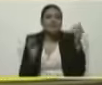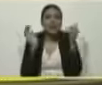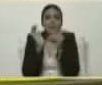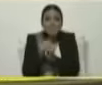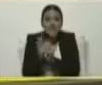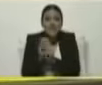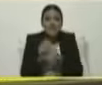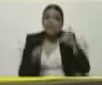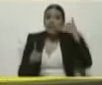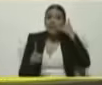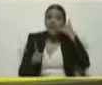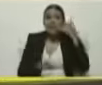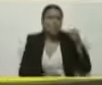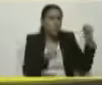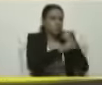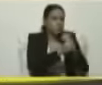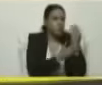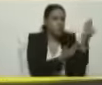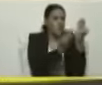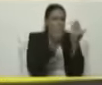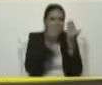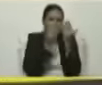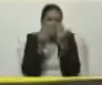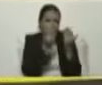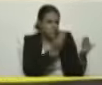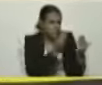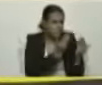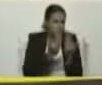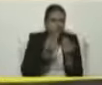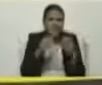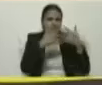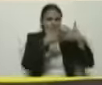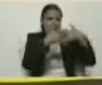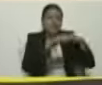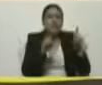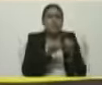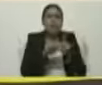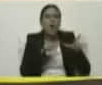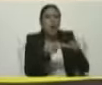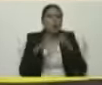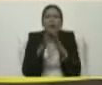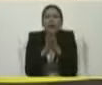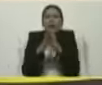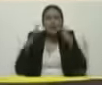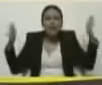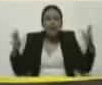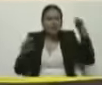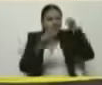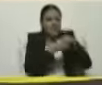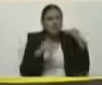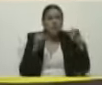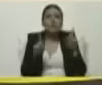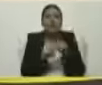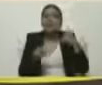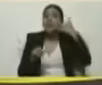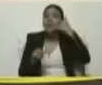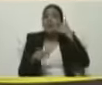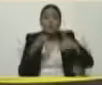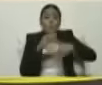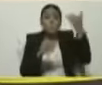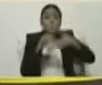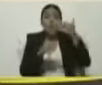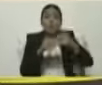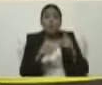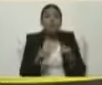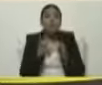teléfonos operativos de voz. Una granja, un almacén gigantesco, y tienen teléfonos muy modernos con